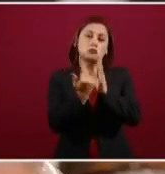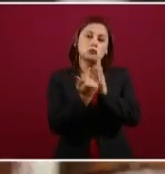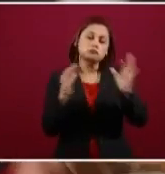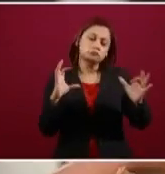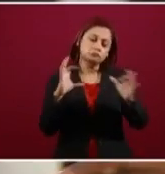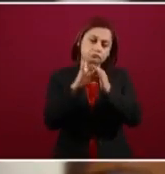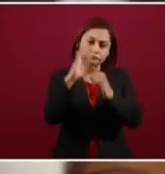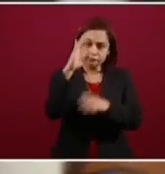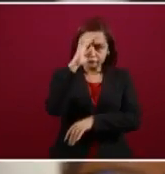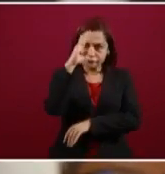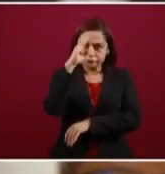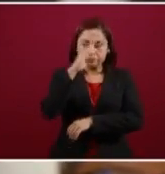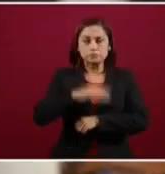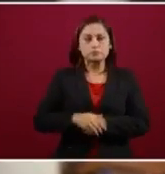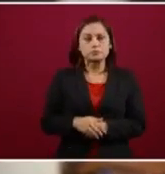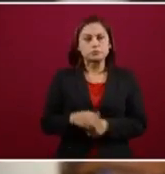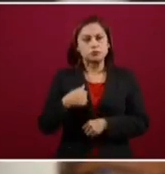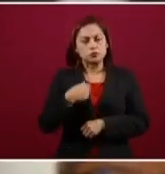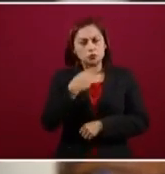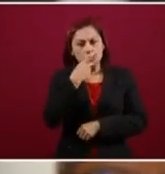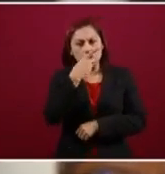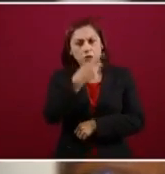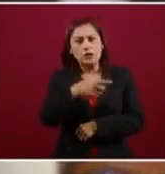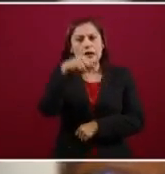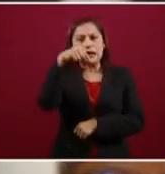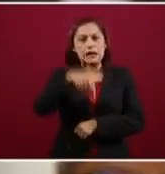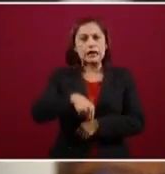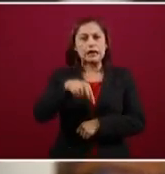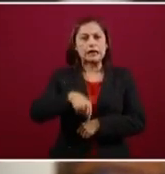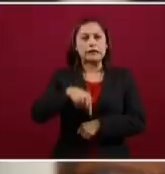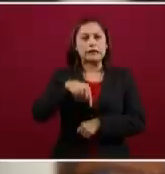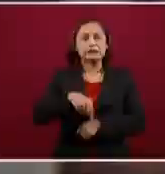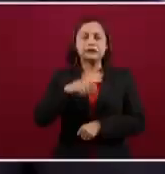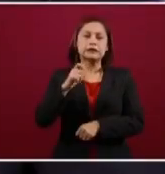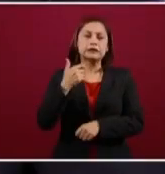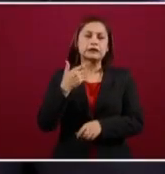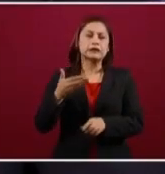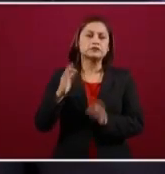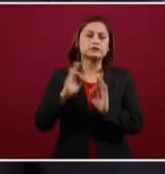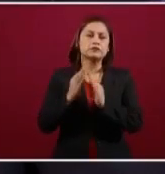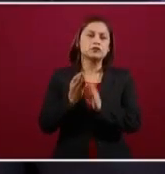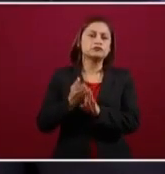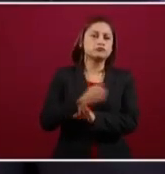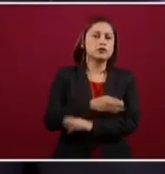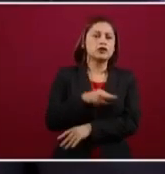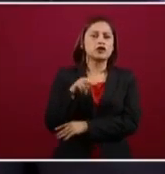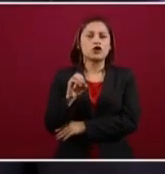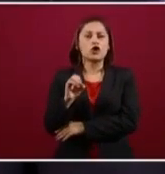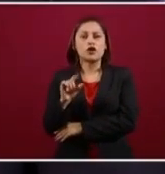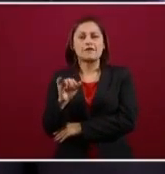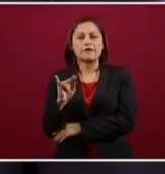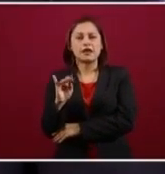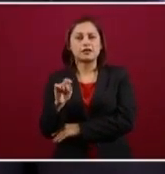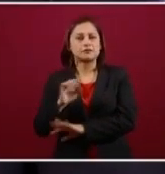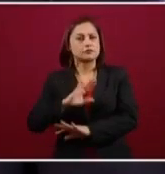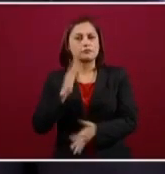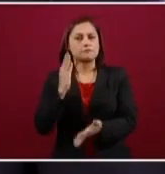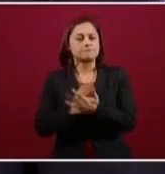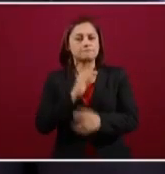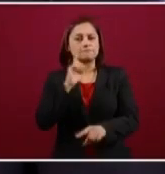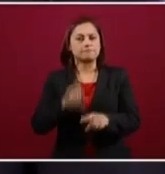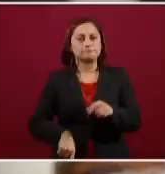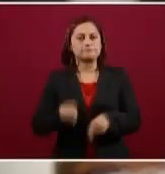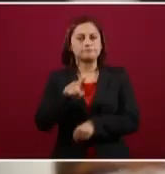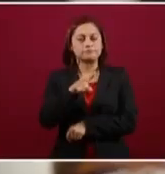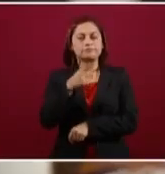se ha desmontado al neoliberalismo, usted lo ha decretado. Retomando con un sentido humorístico,